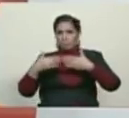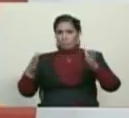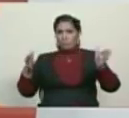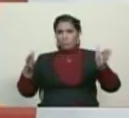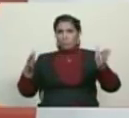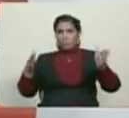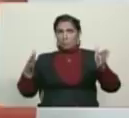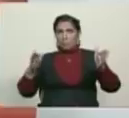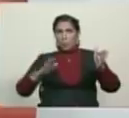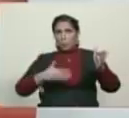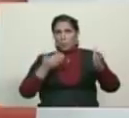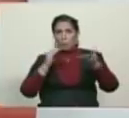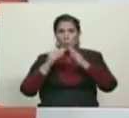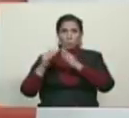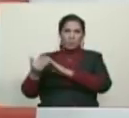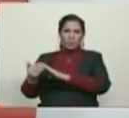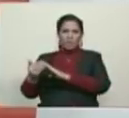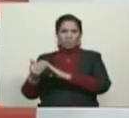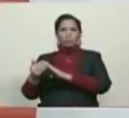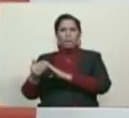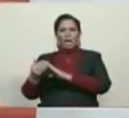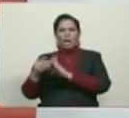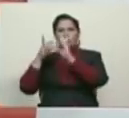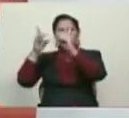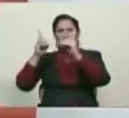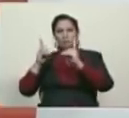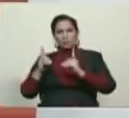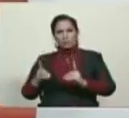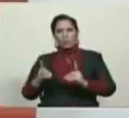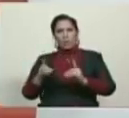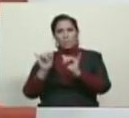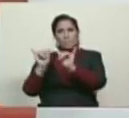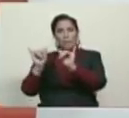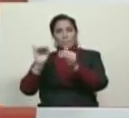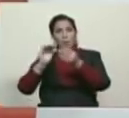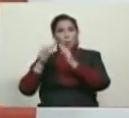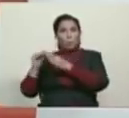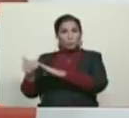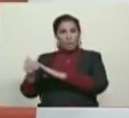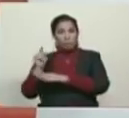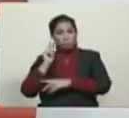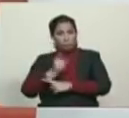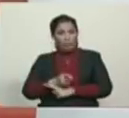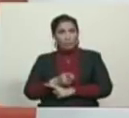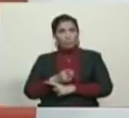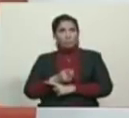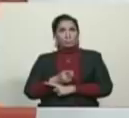se puede hacer para tomar decisiones ¿de quién? De la comunidad. Y son vinculantes